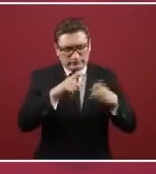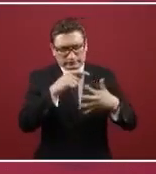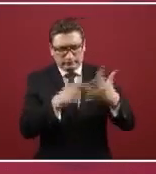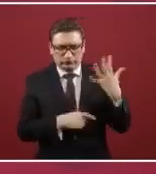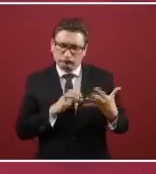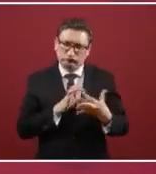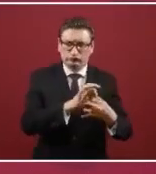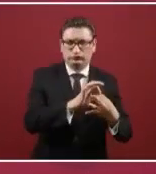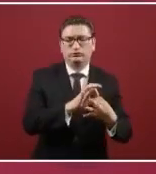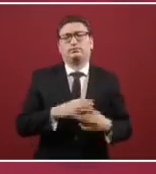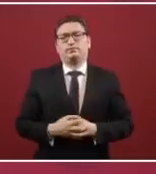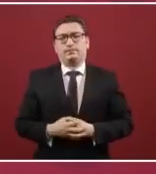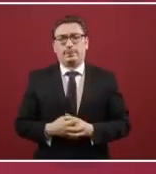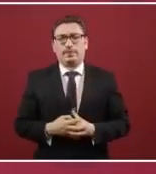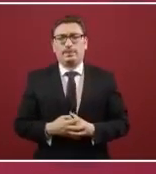No descuidar eso.